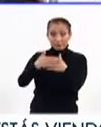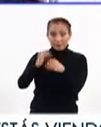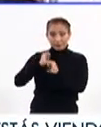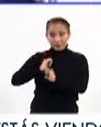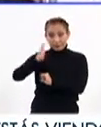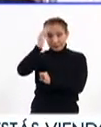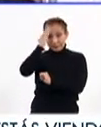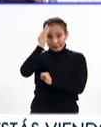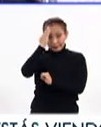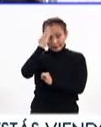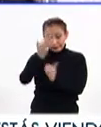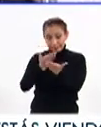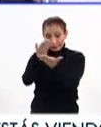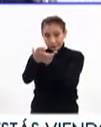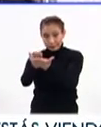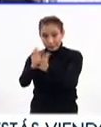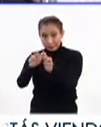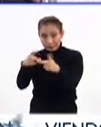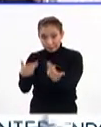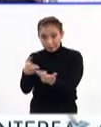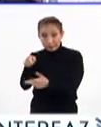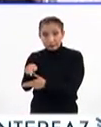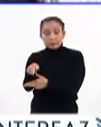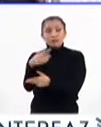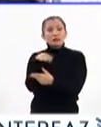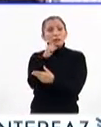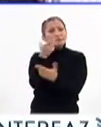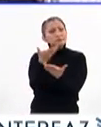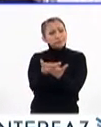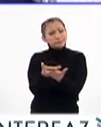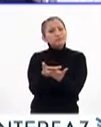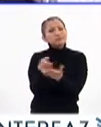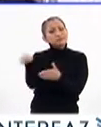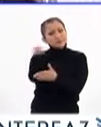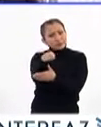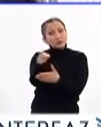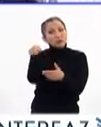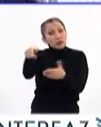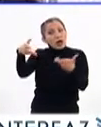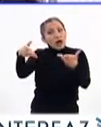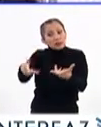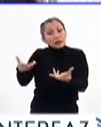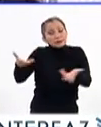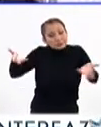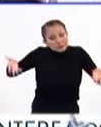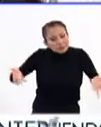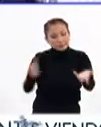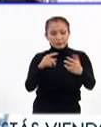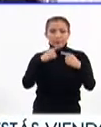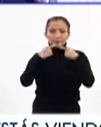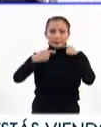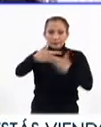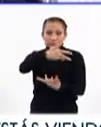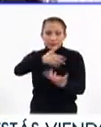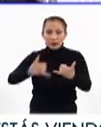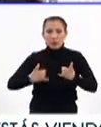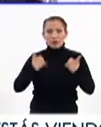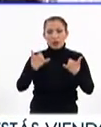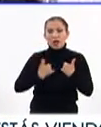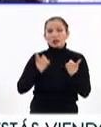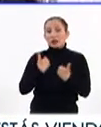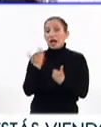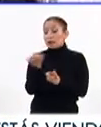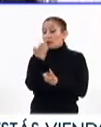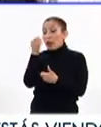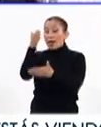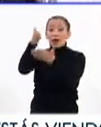manos esta revista, también les pedimos que lleven el debate a los jóvenes, a las escuelas de